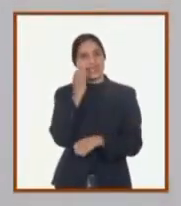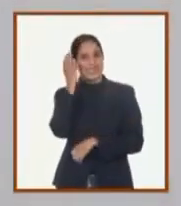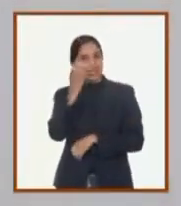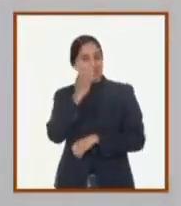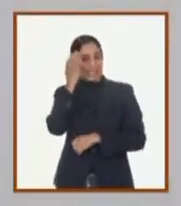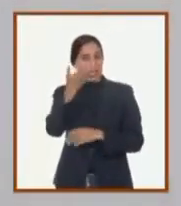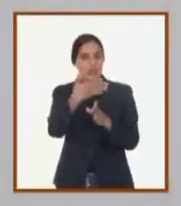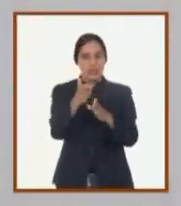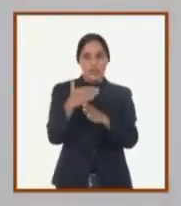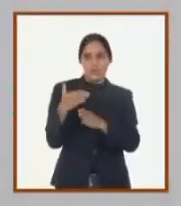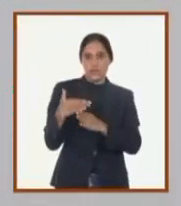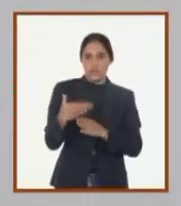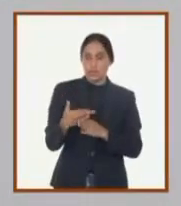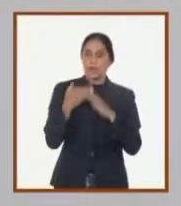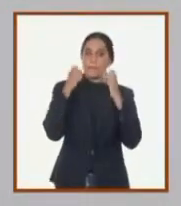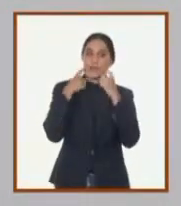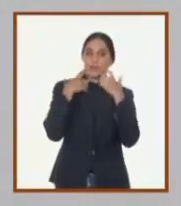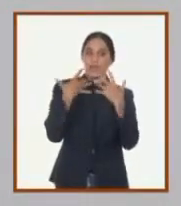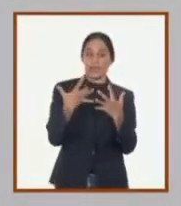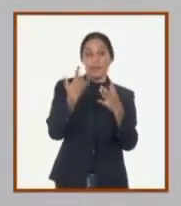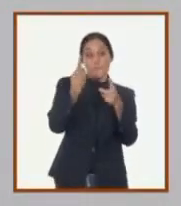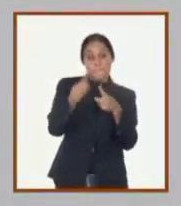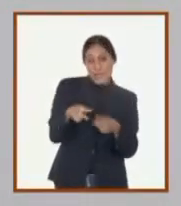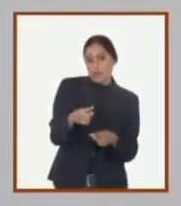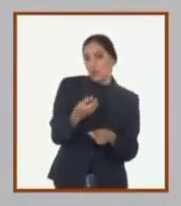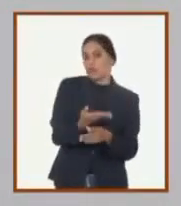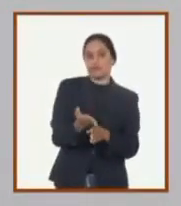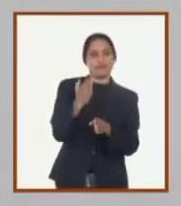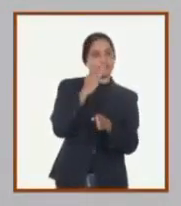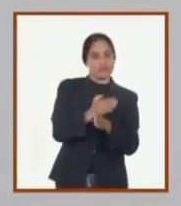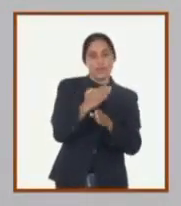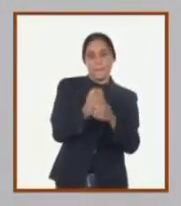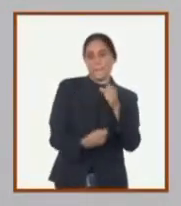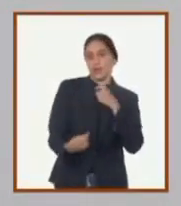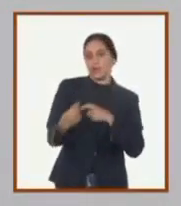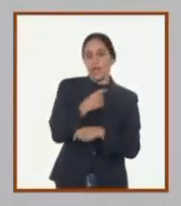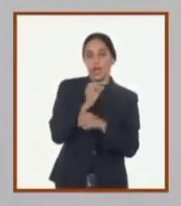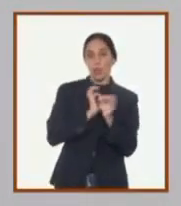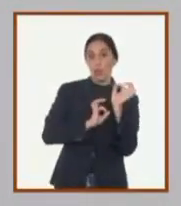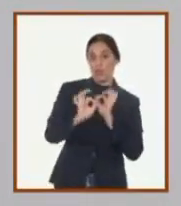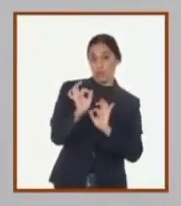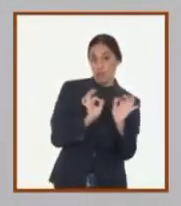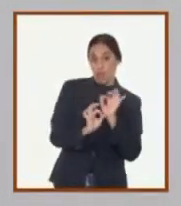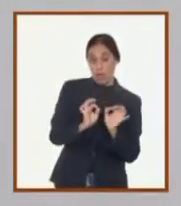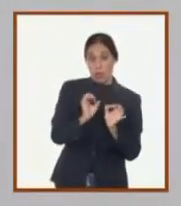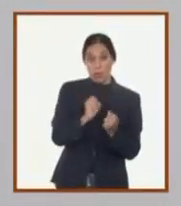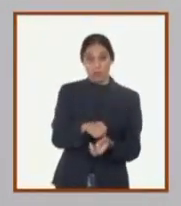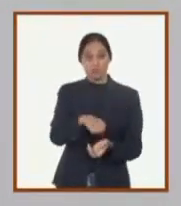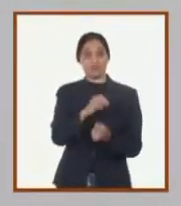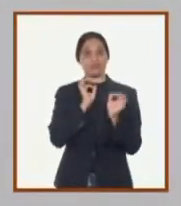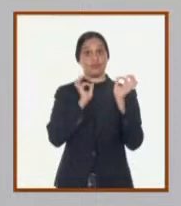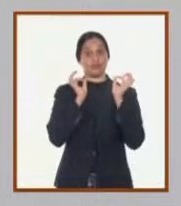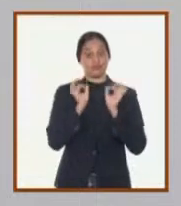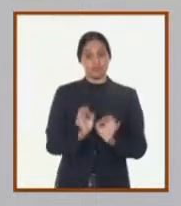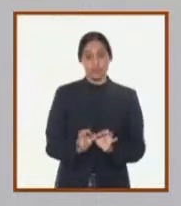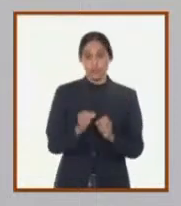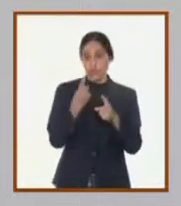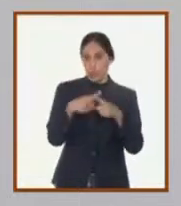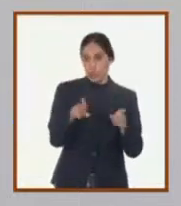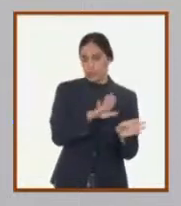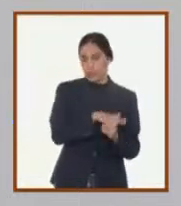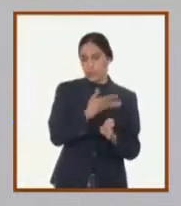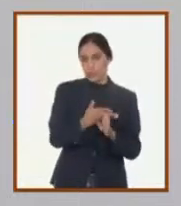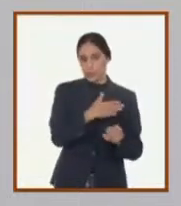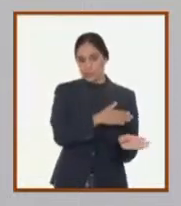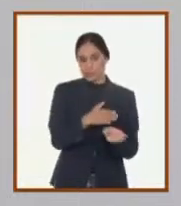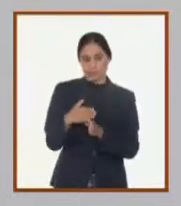información pero protege el original y posteriormente viene la microfilmación la oficina fue de las